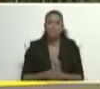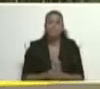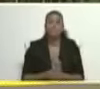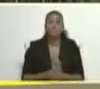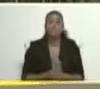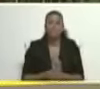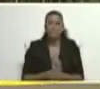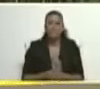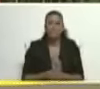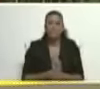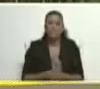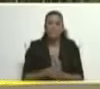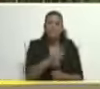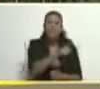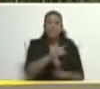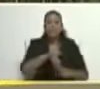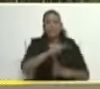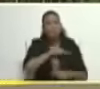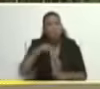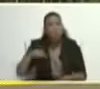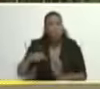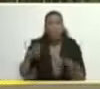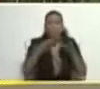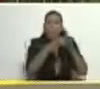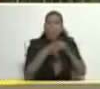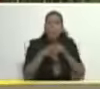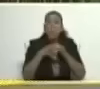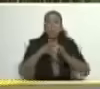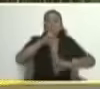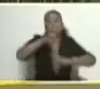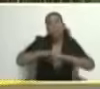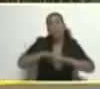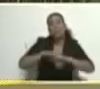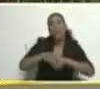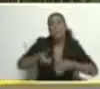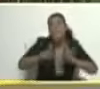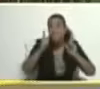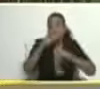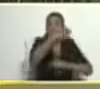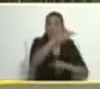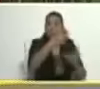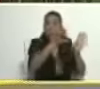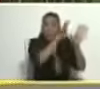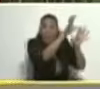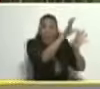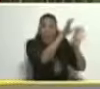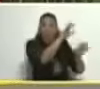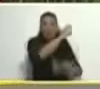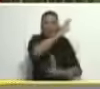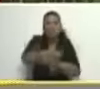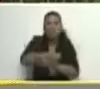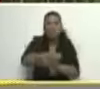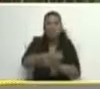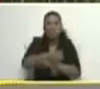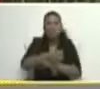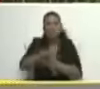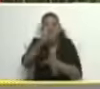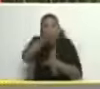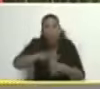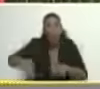continue to sit and allow y nosotros, one country como mundo, no podemos sentarnos y permitir que un solo país imponga a heinous